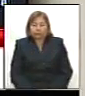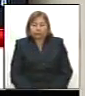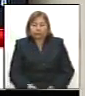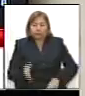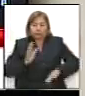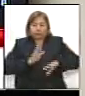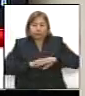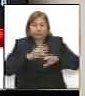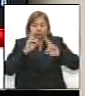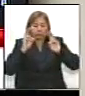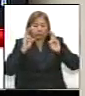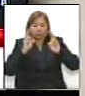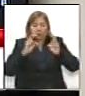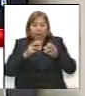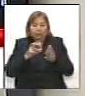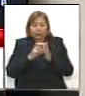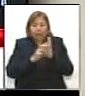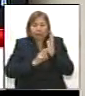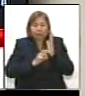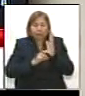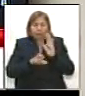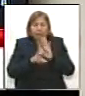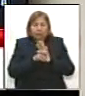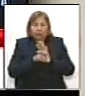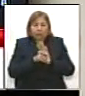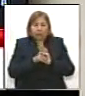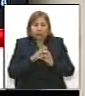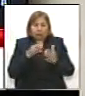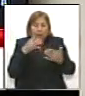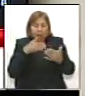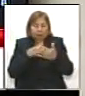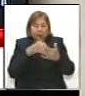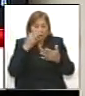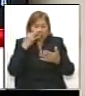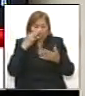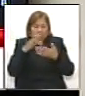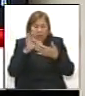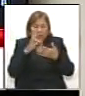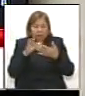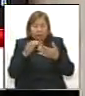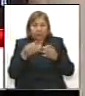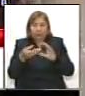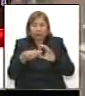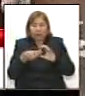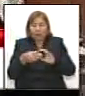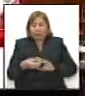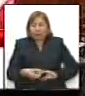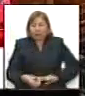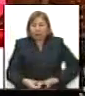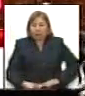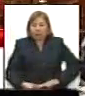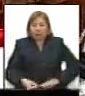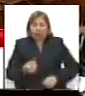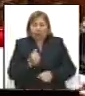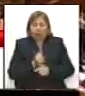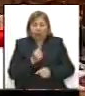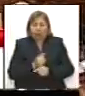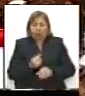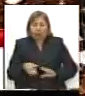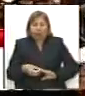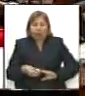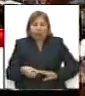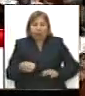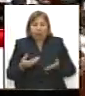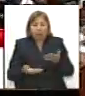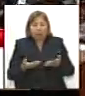referido al proyecto de ley que proponía crear un sistema fiscal especializado en delitos de corrupción de funcionarios y, por